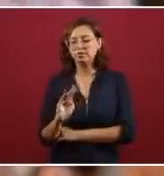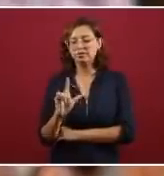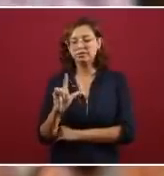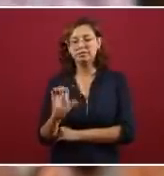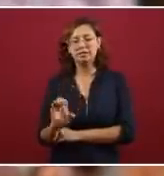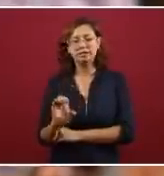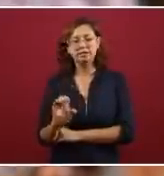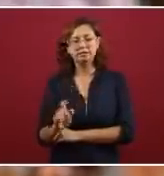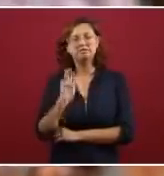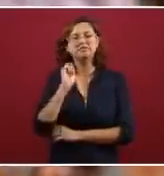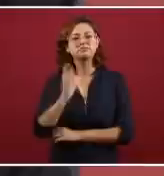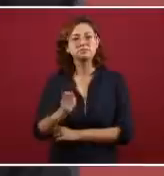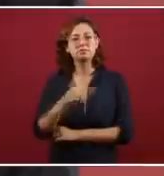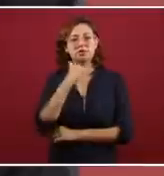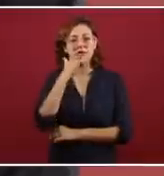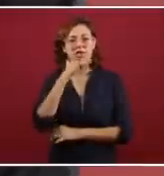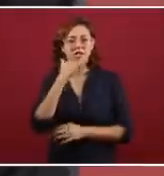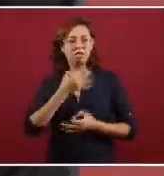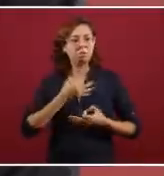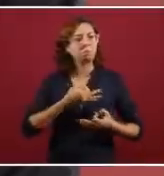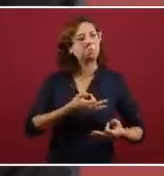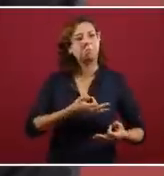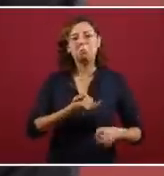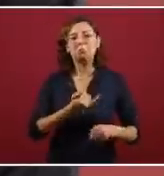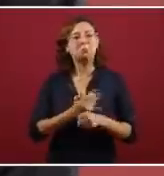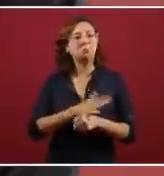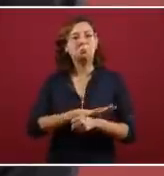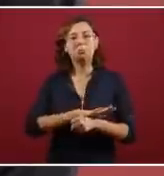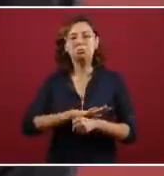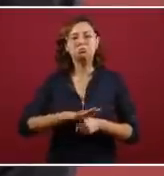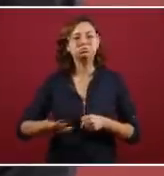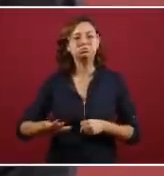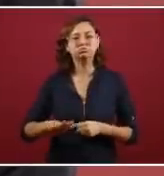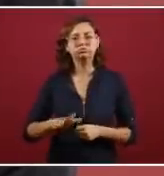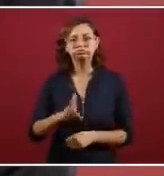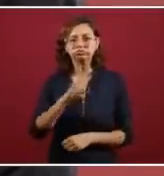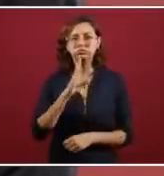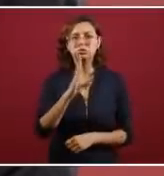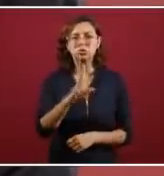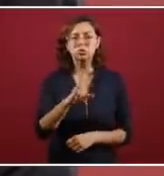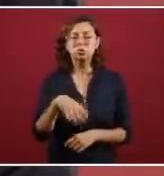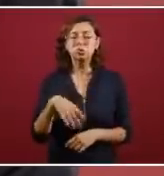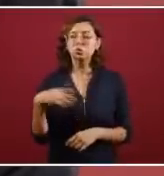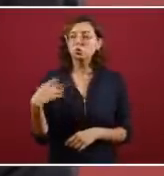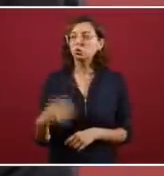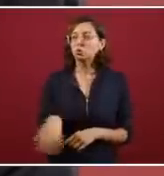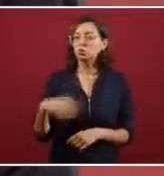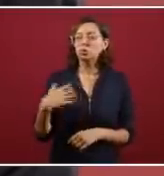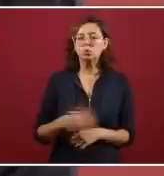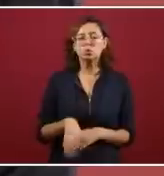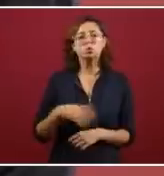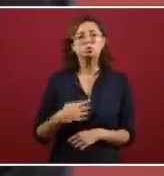Entonces, les tengo mucha confianza y si hay injusticias,